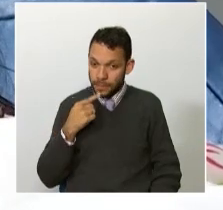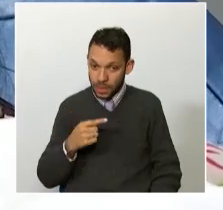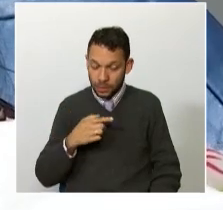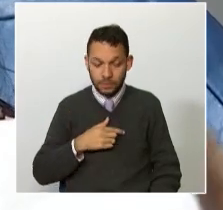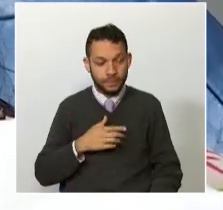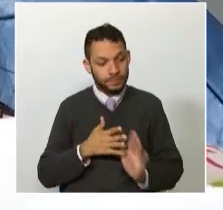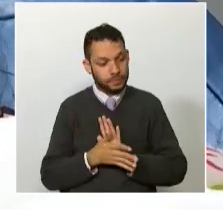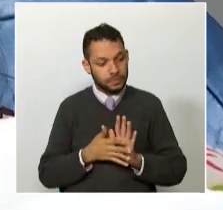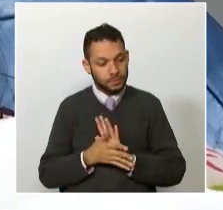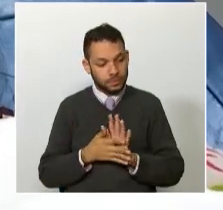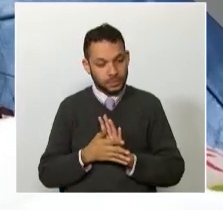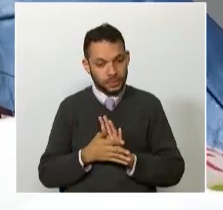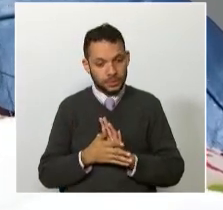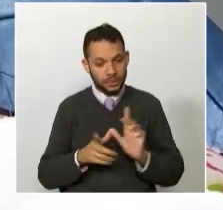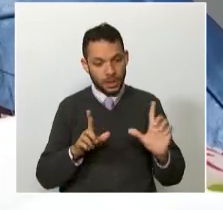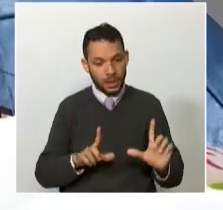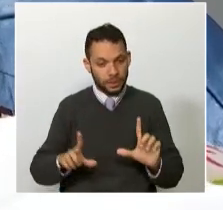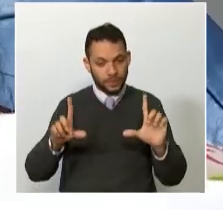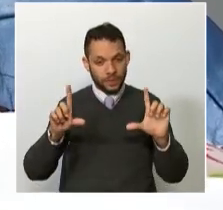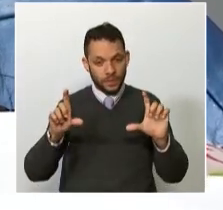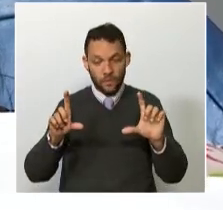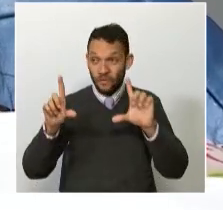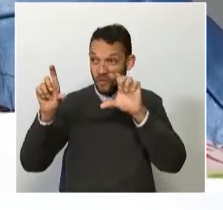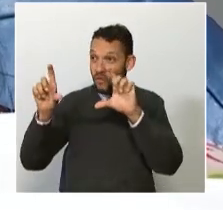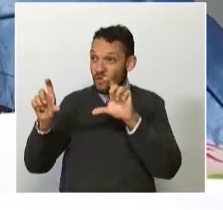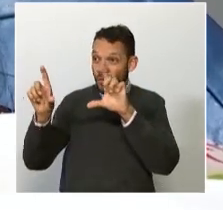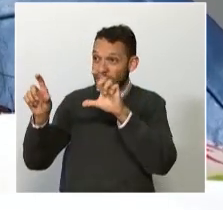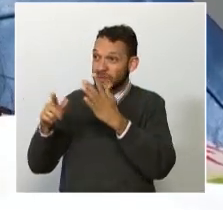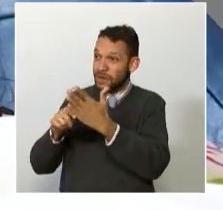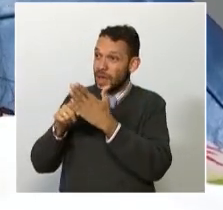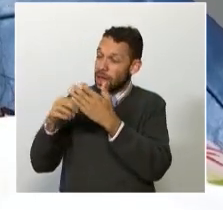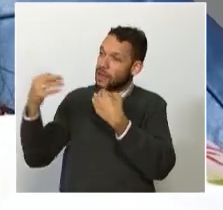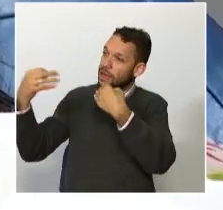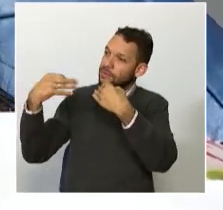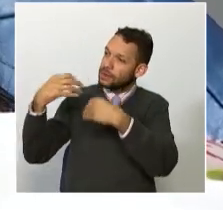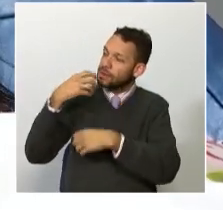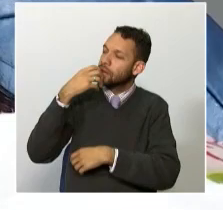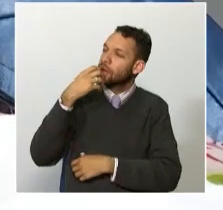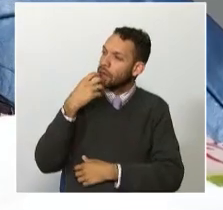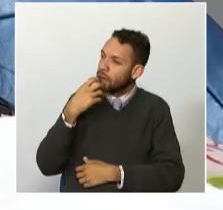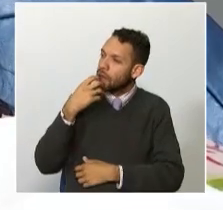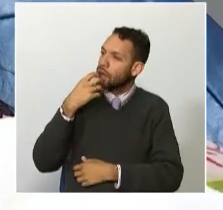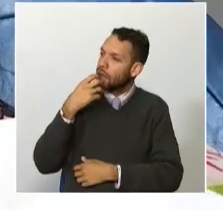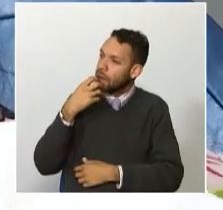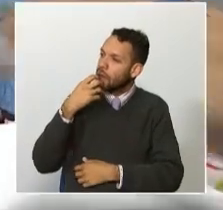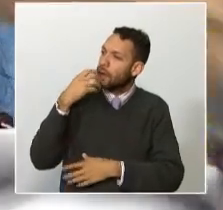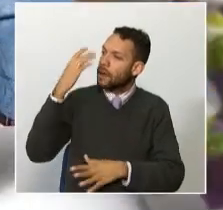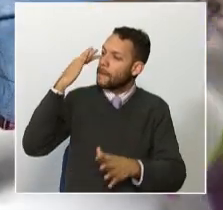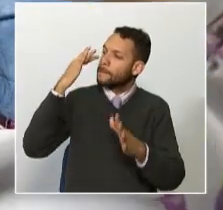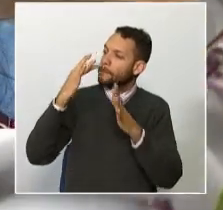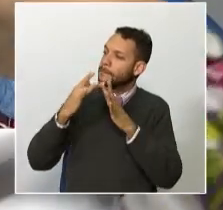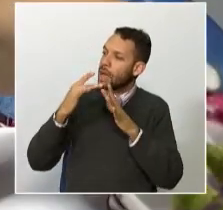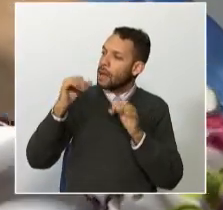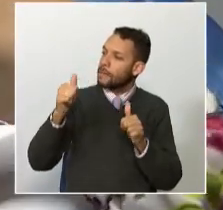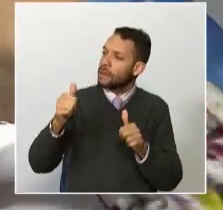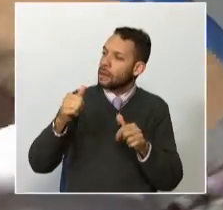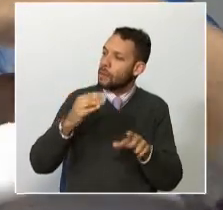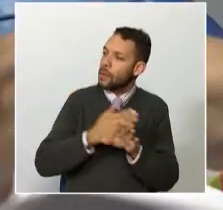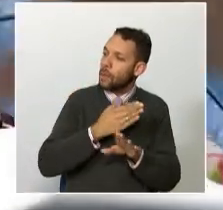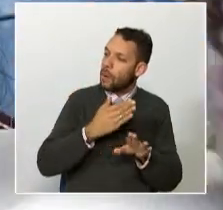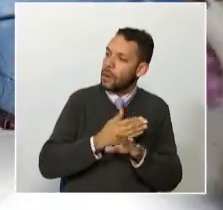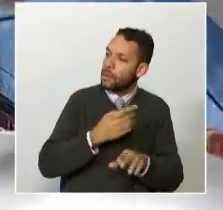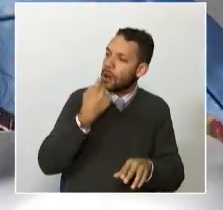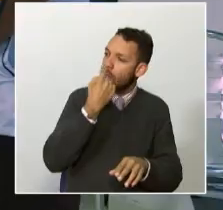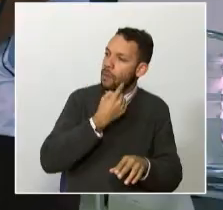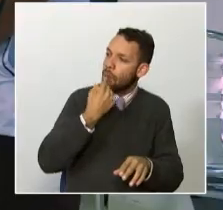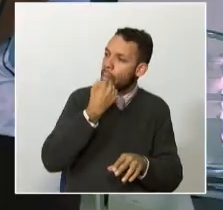en unas imágenes que tiene en la pared, entonces inmediatamente relacioné que mi problema